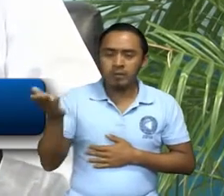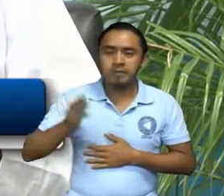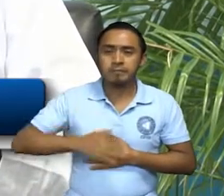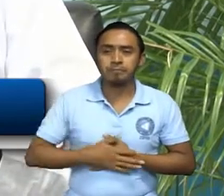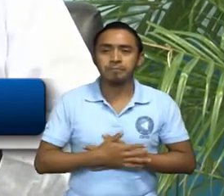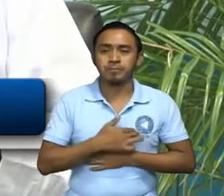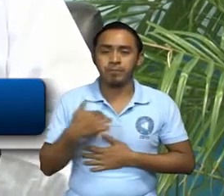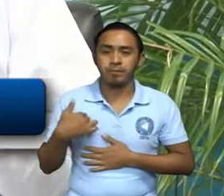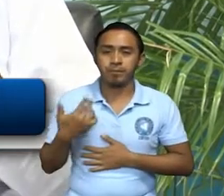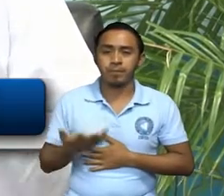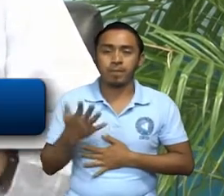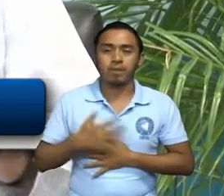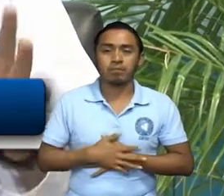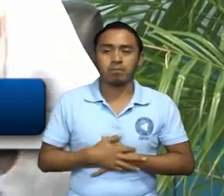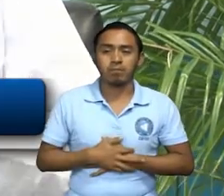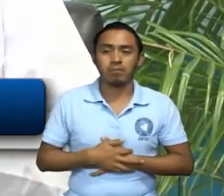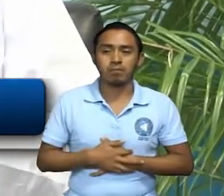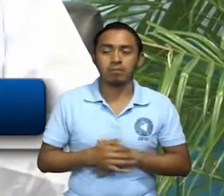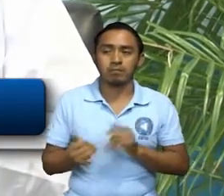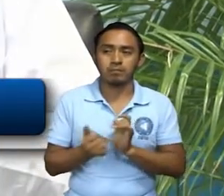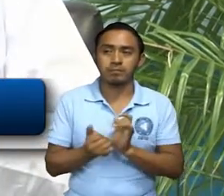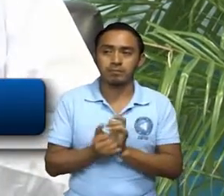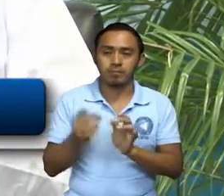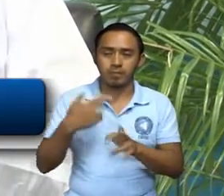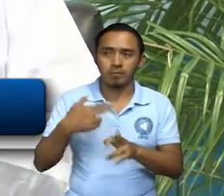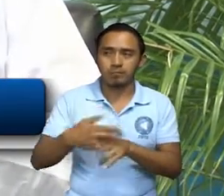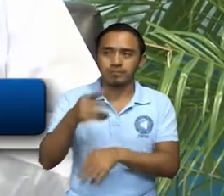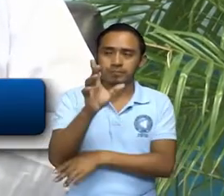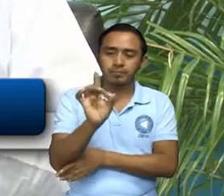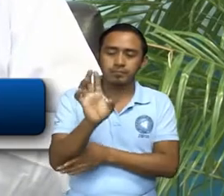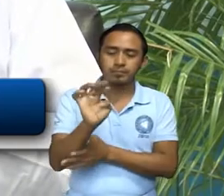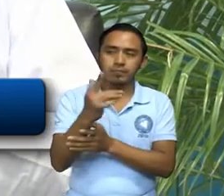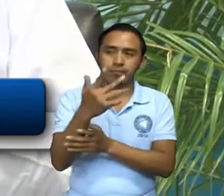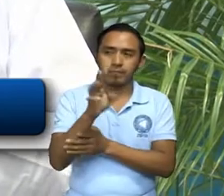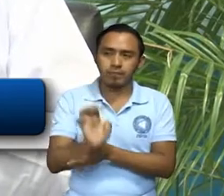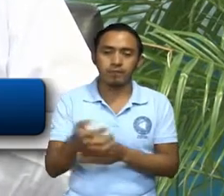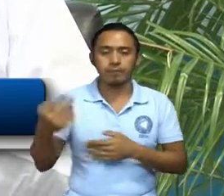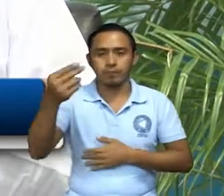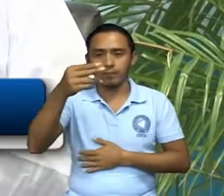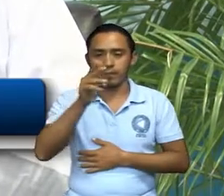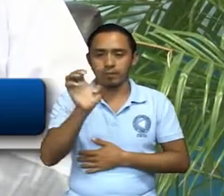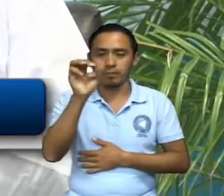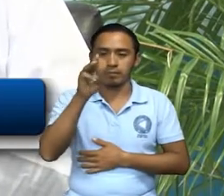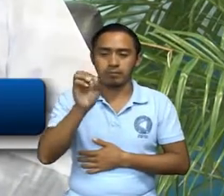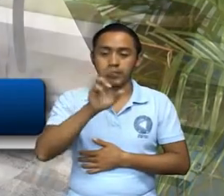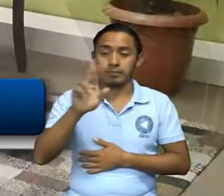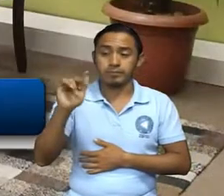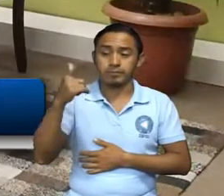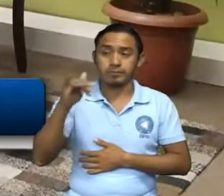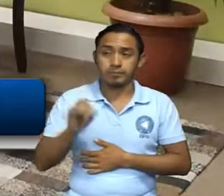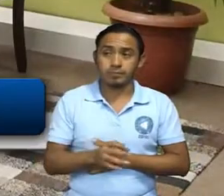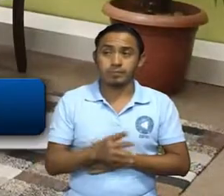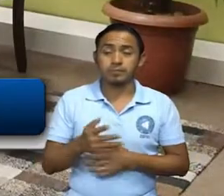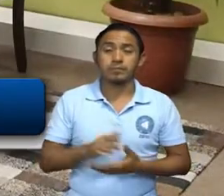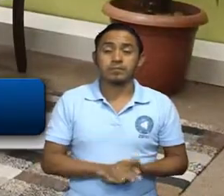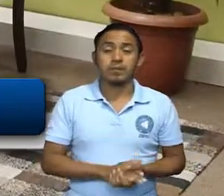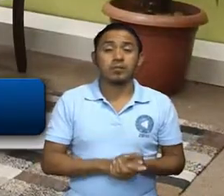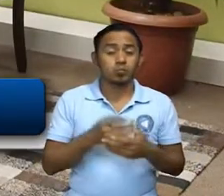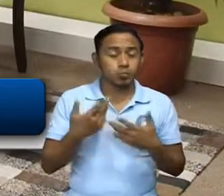signos de alarma. Entonces, también es el famoso dengue hemorrágico. Exactamente. Que ya es el más duro después del